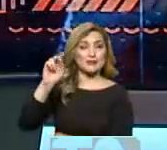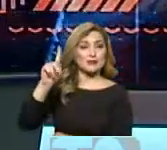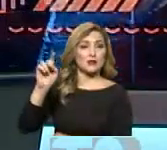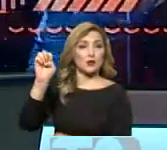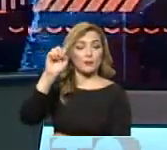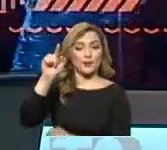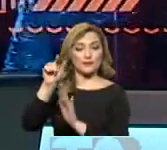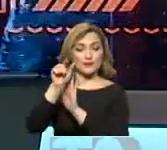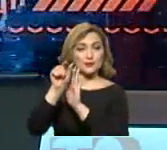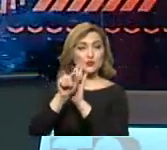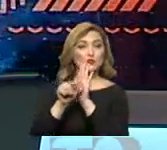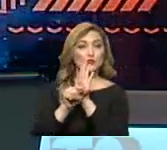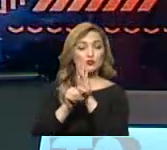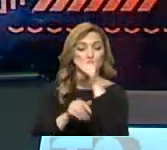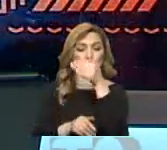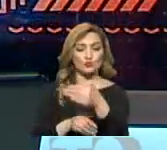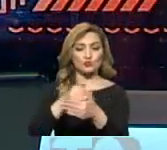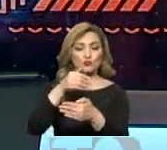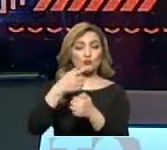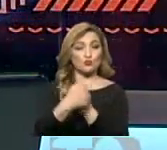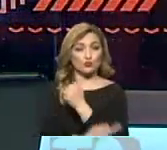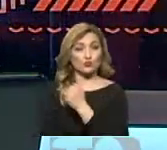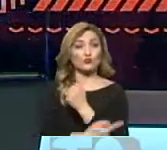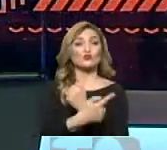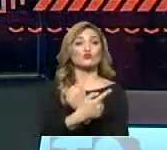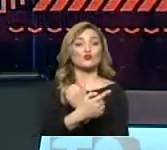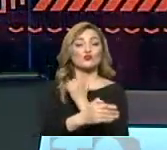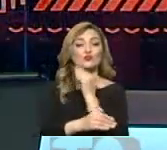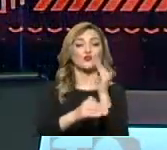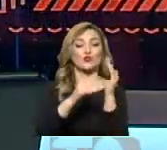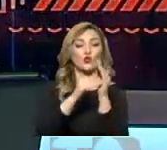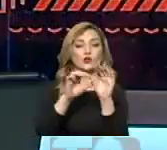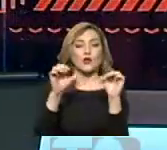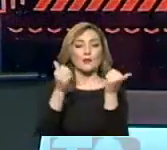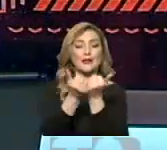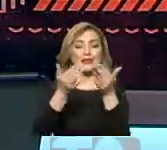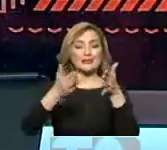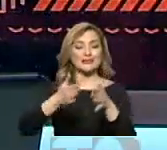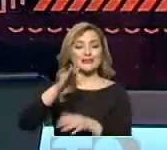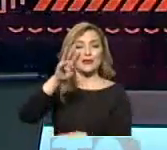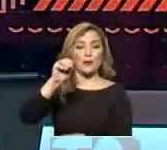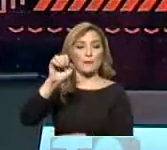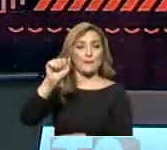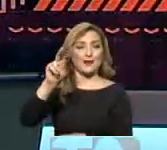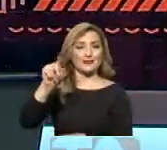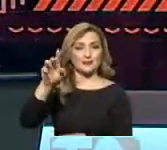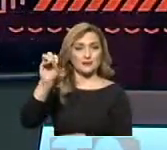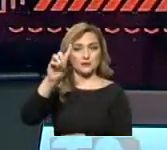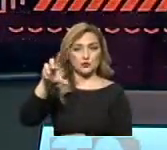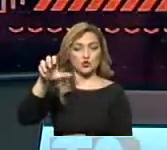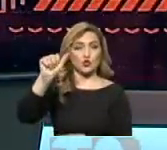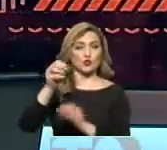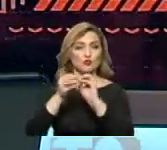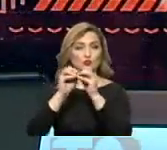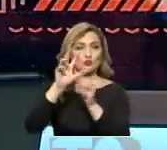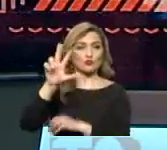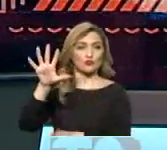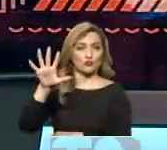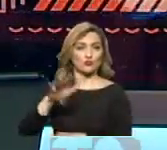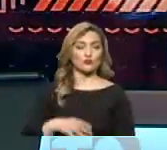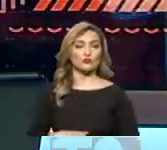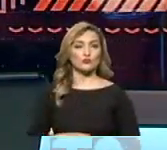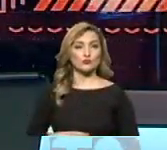tiene detalles acerca de la audiencia de formulación de cargos en contra del asambleísta de Alianza País, Daniel Mendoza.